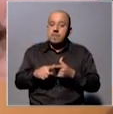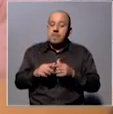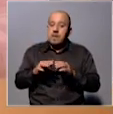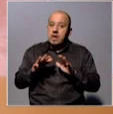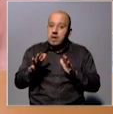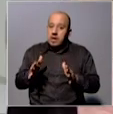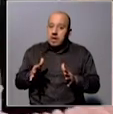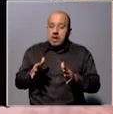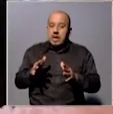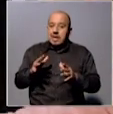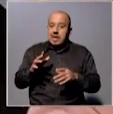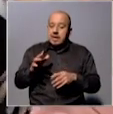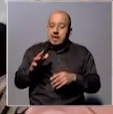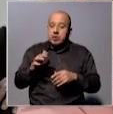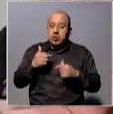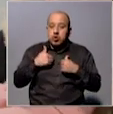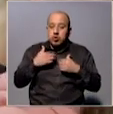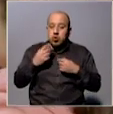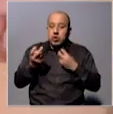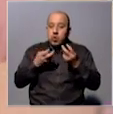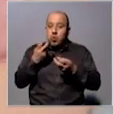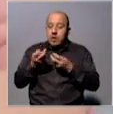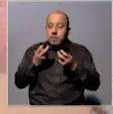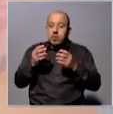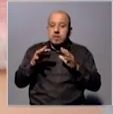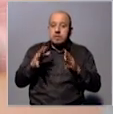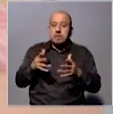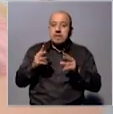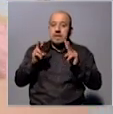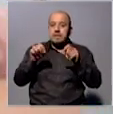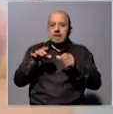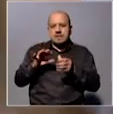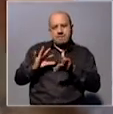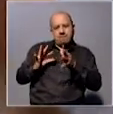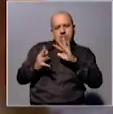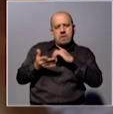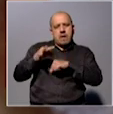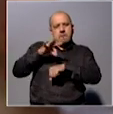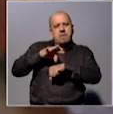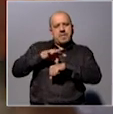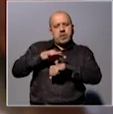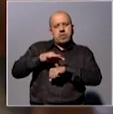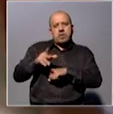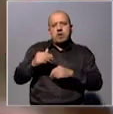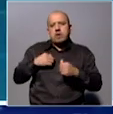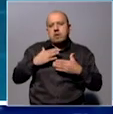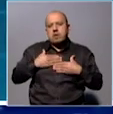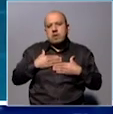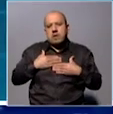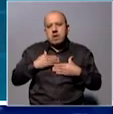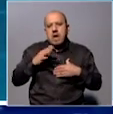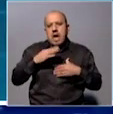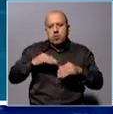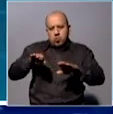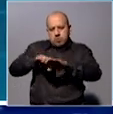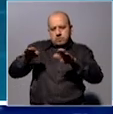no se sostenga o tratamos de desvirtuarlo es ese modelo médico donde uno está. Primero que hay un